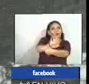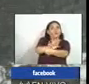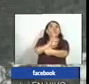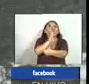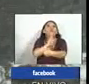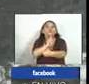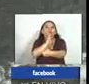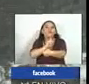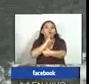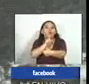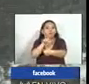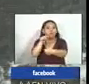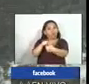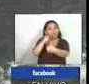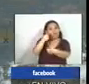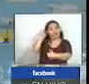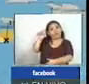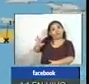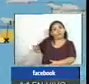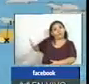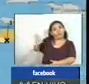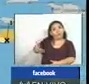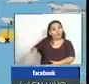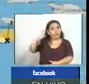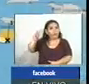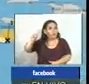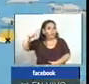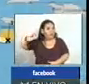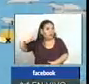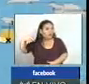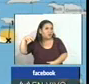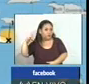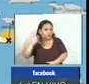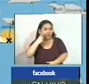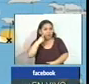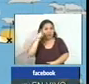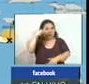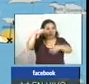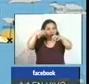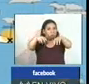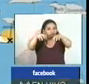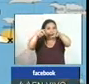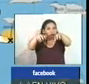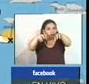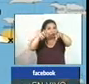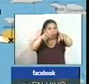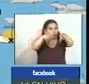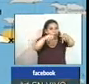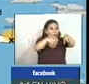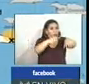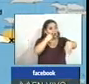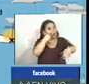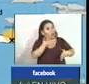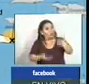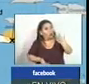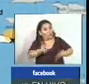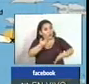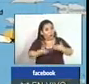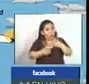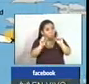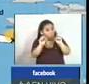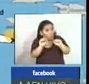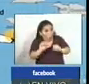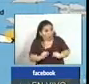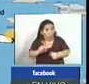Cabe mencionar que el mapa de pronóstico del NHC es un cono de trayectoria. Este cono de trayectoria daría la probabilidad de que el sistema se